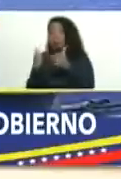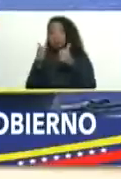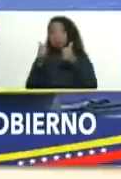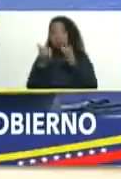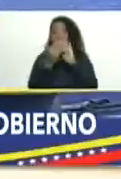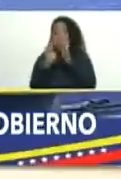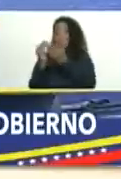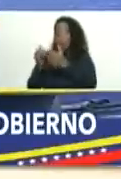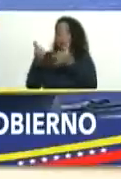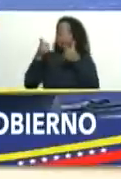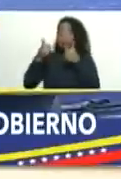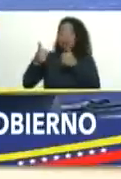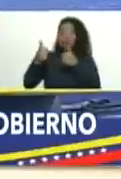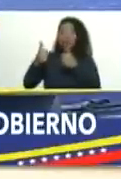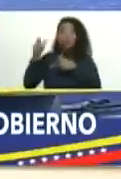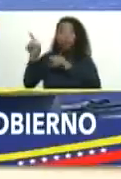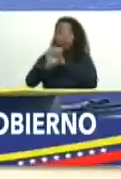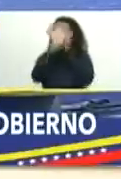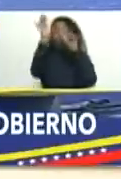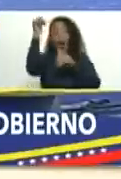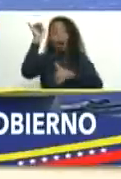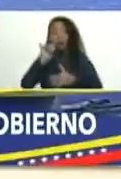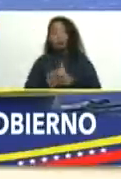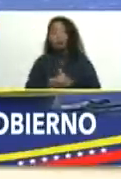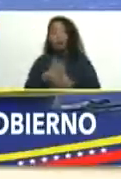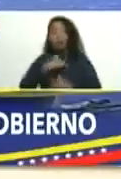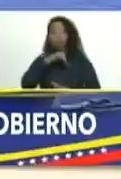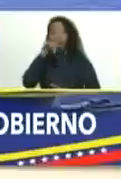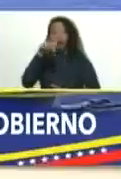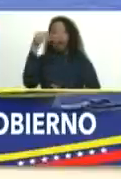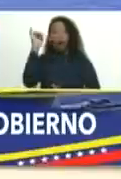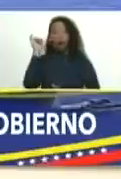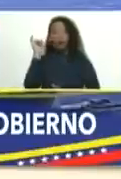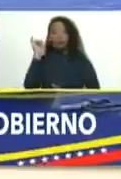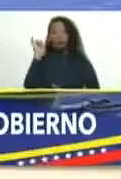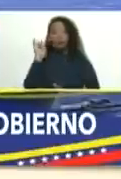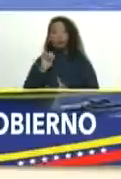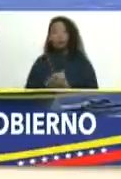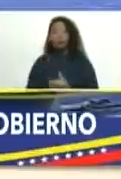teniendo las prioridades claras, nosotros entonces tenemos que